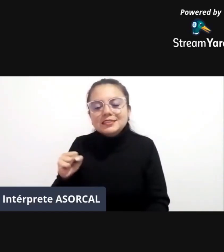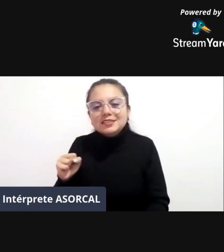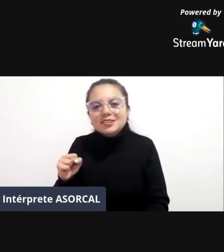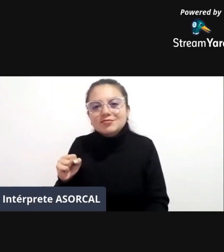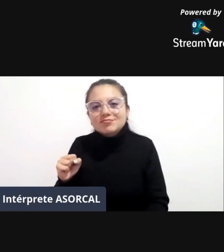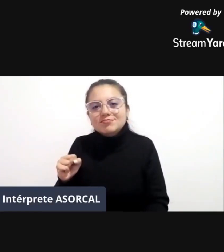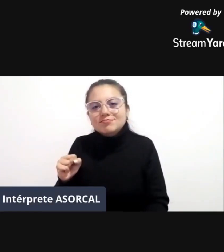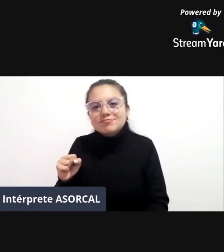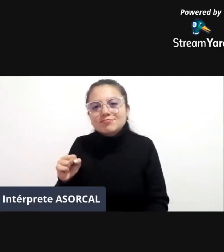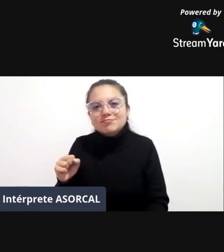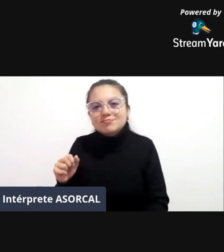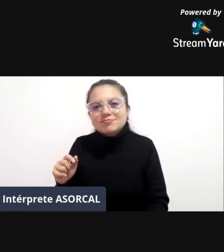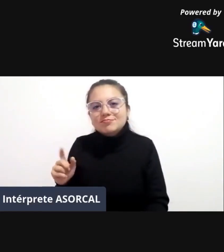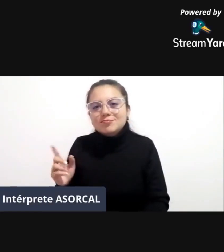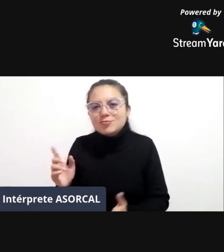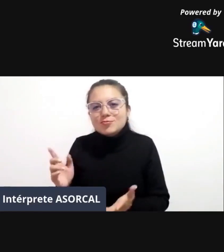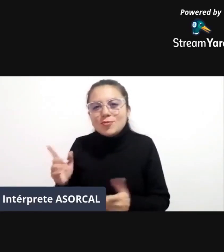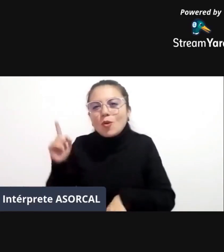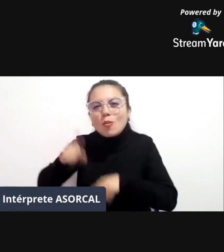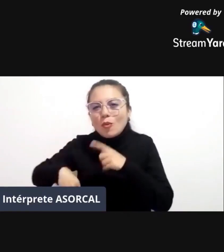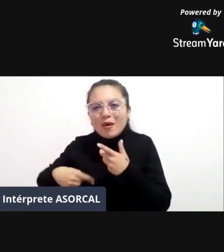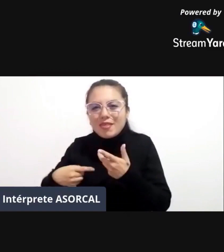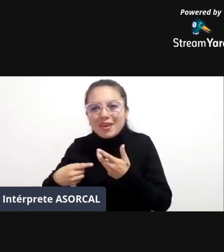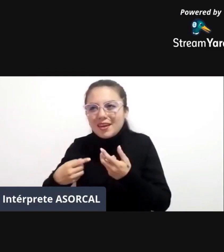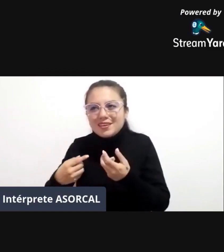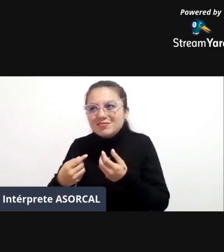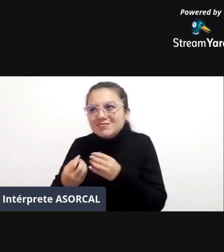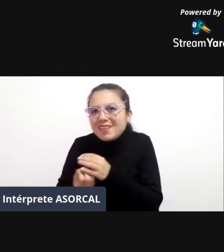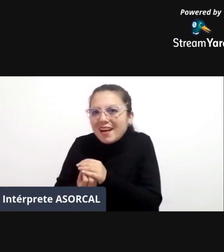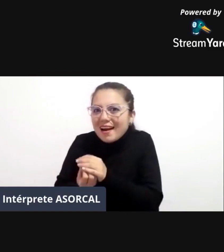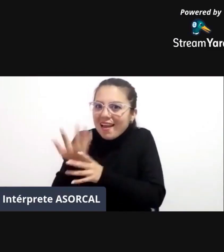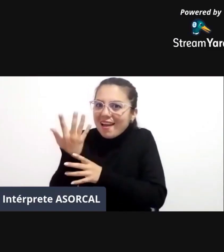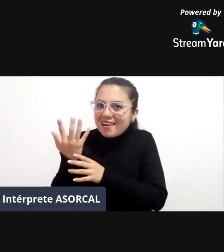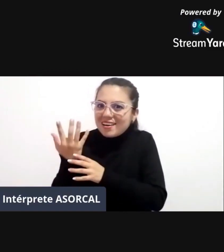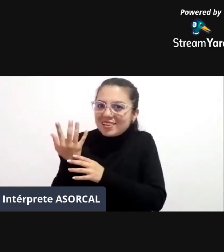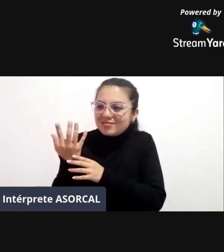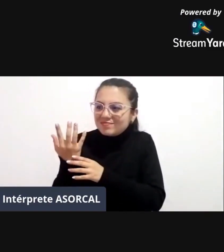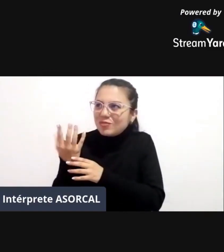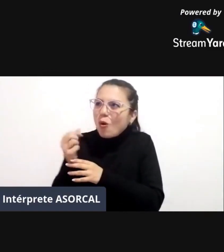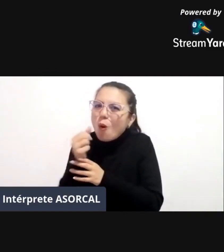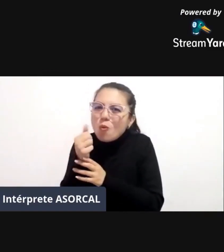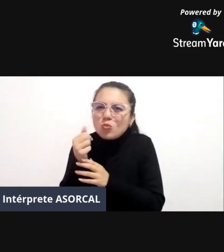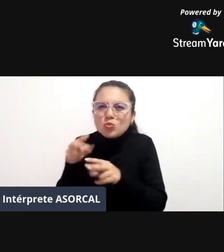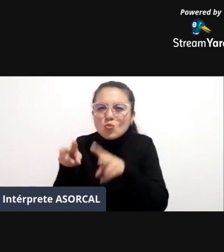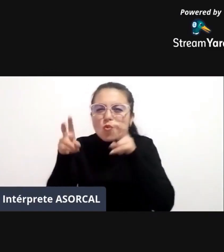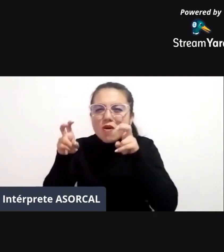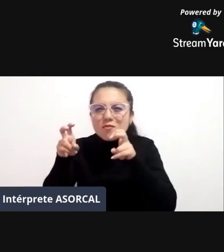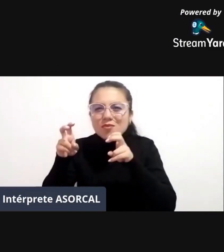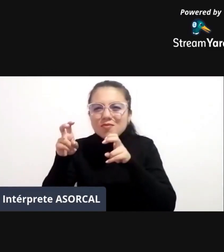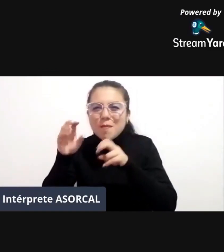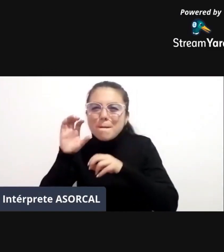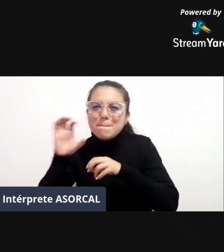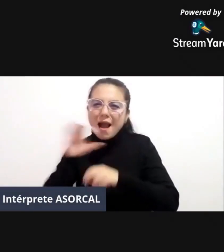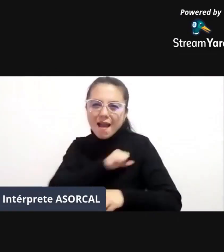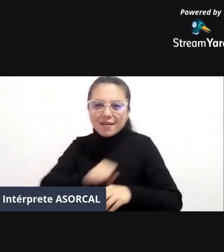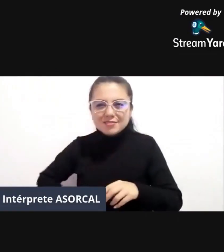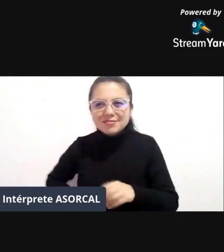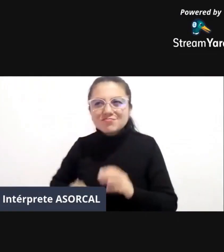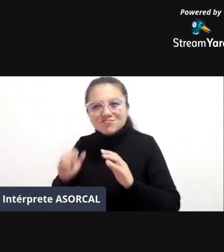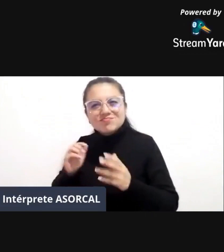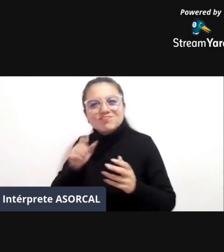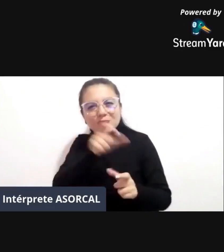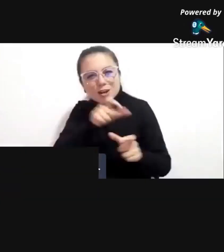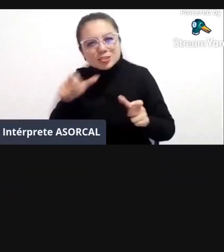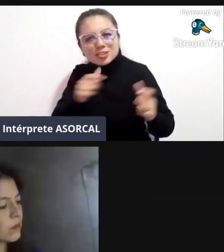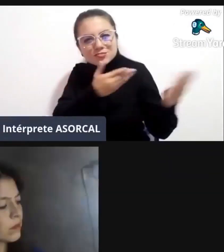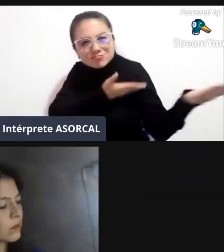no dejar espacio a la creación de un país donde quepan todos, para repetir lo que habíamos dicho antes. Con esto